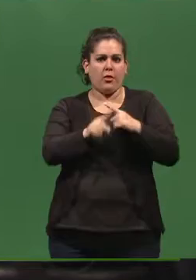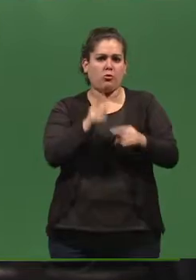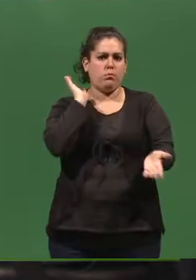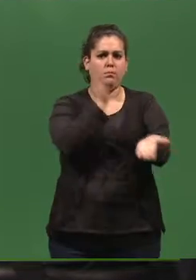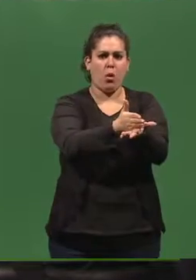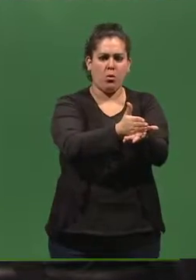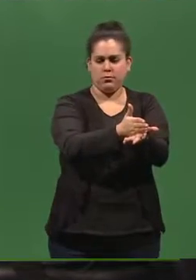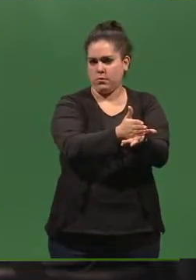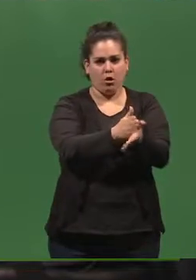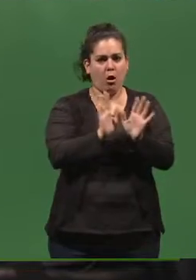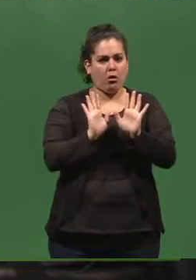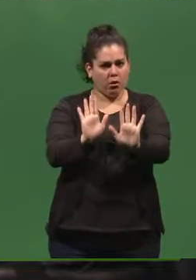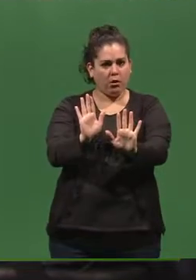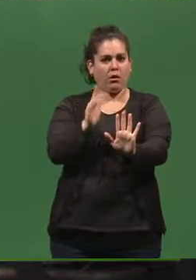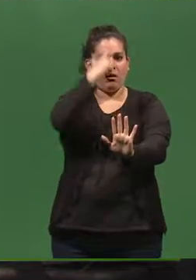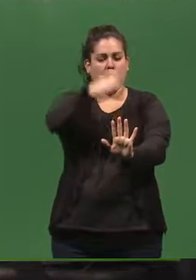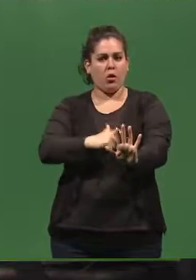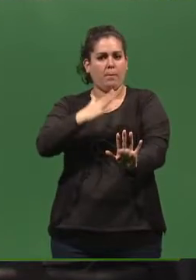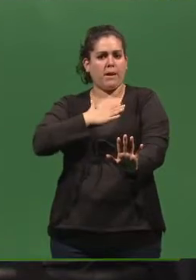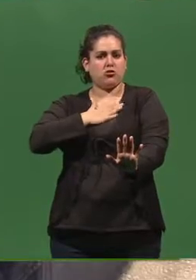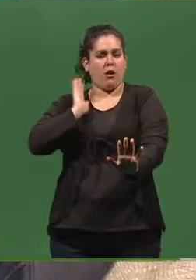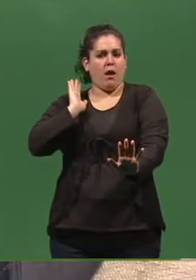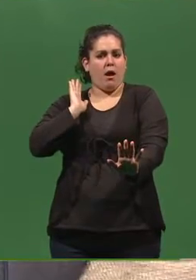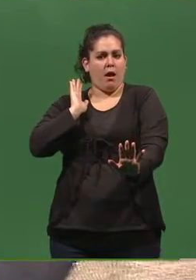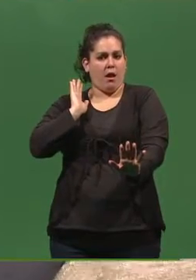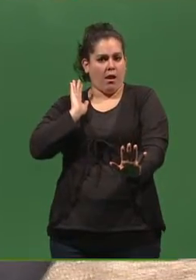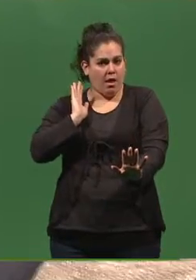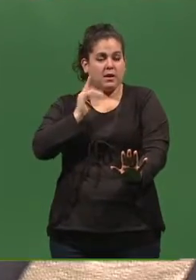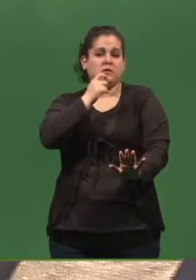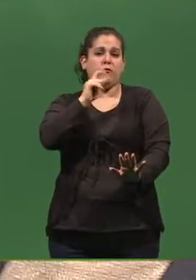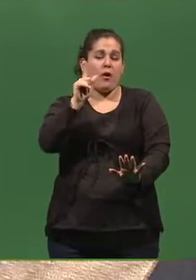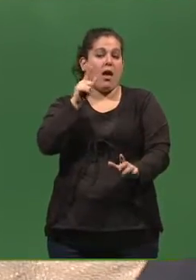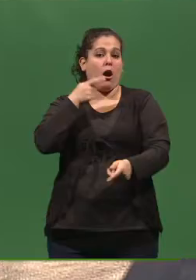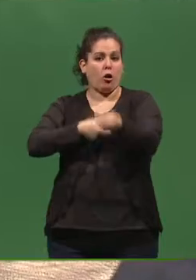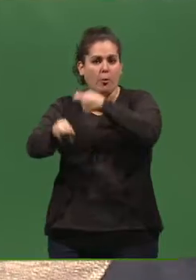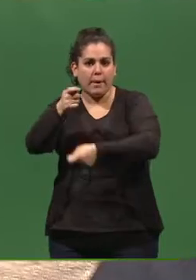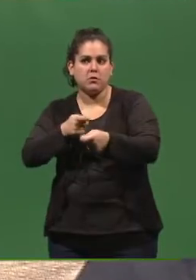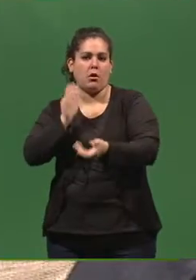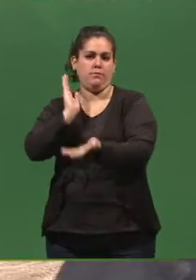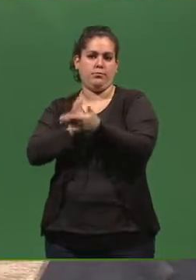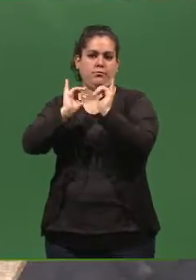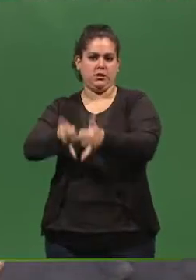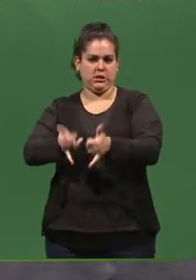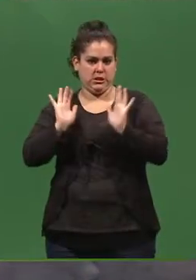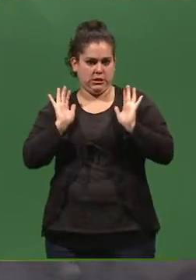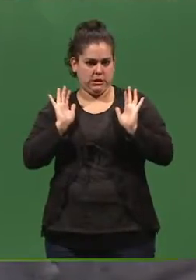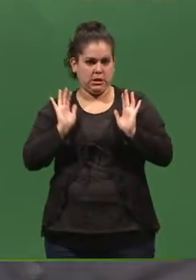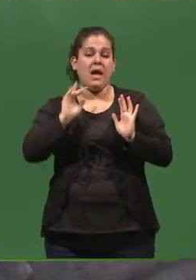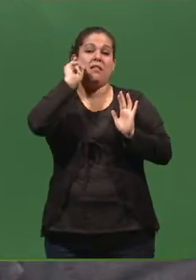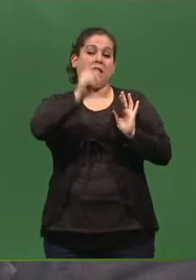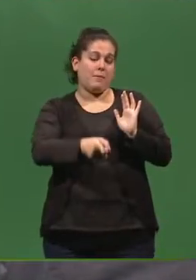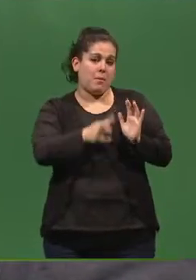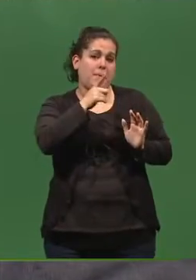antemano, es culpable. Entonces, con esta formulación se cambiaba y, o sea, salvo que fuera para comercio, no sería punible. También el